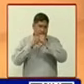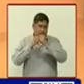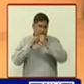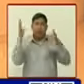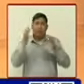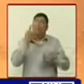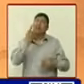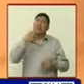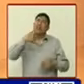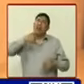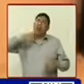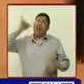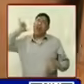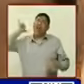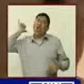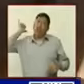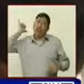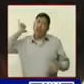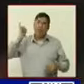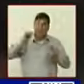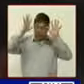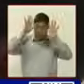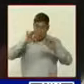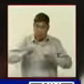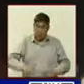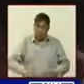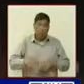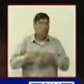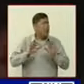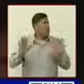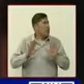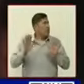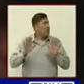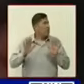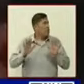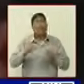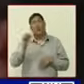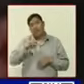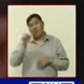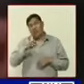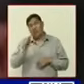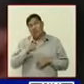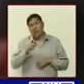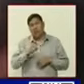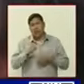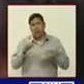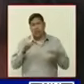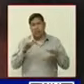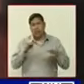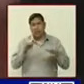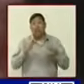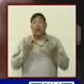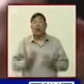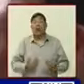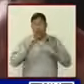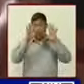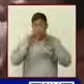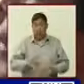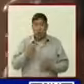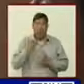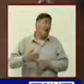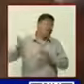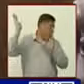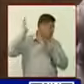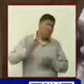nomás recién ha sido eso, porque como el agua está. ¿No ve que ha llovido el domingo, creo era, no ve? Y recién las repercusiones están. ¿Y ahora con la lluvia de esa